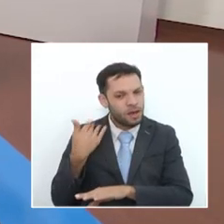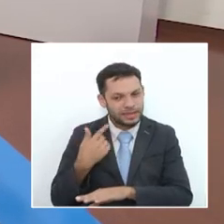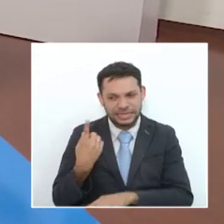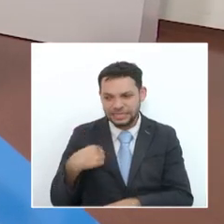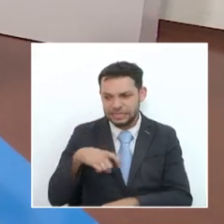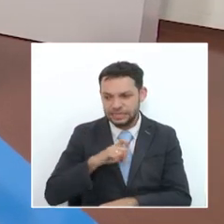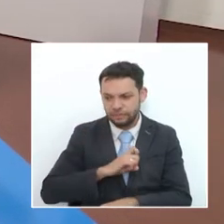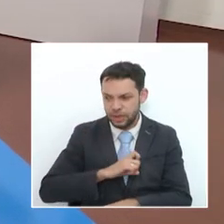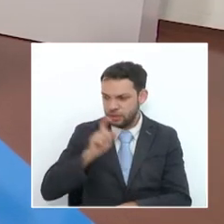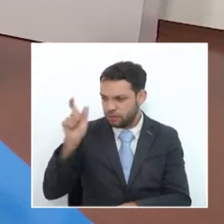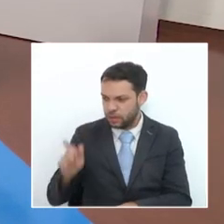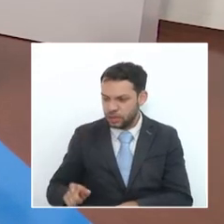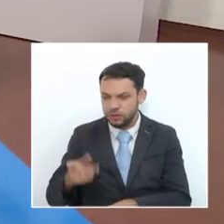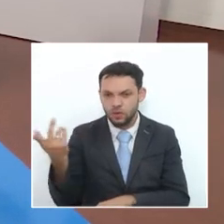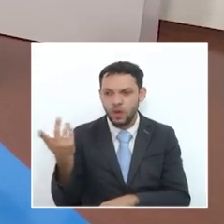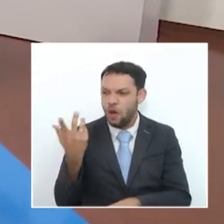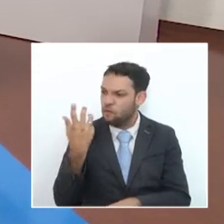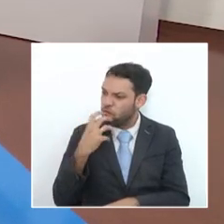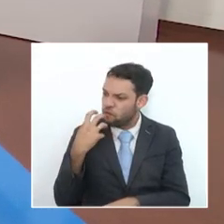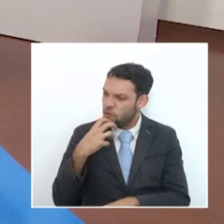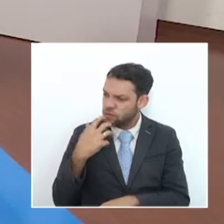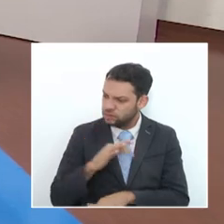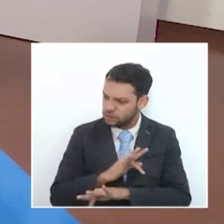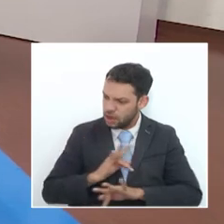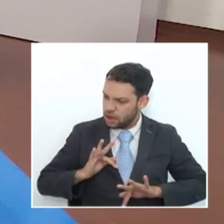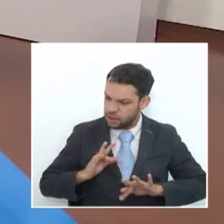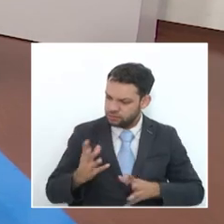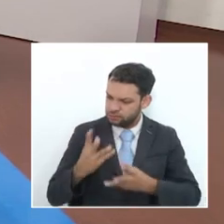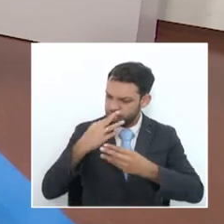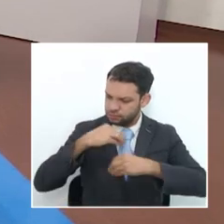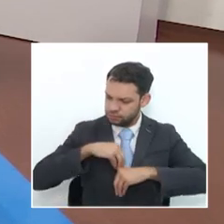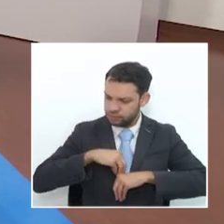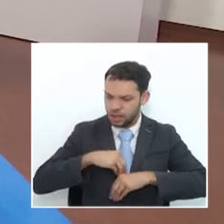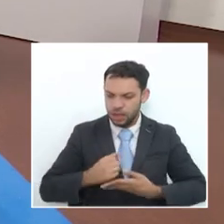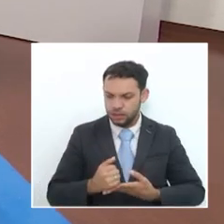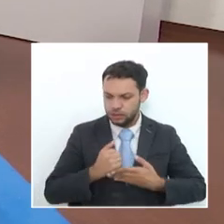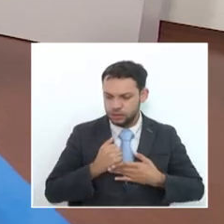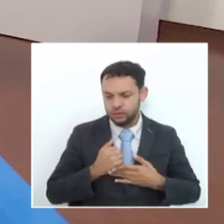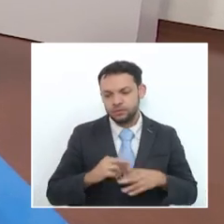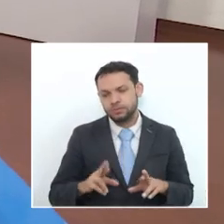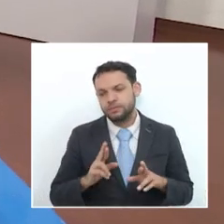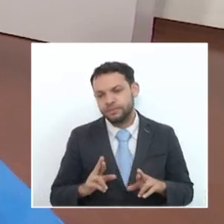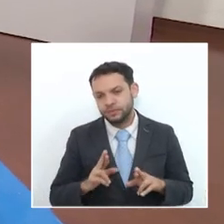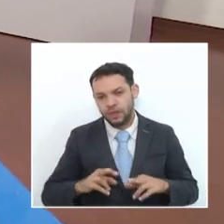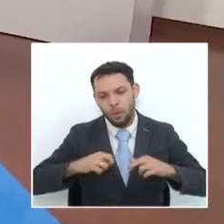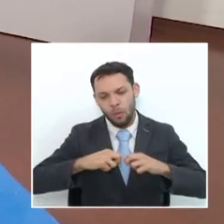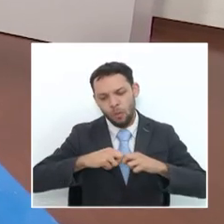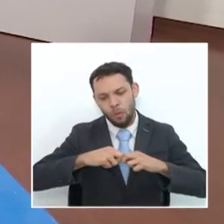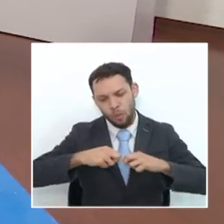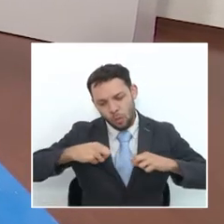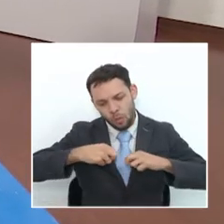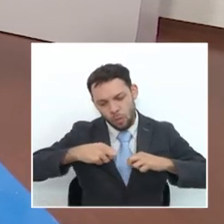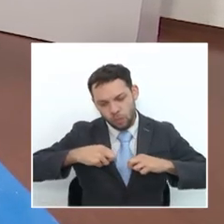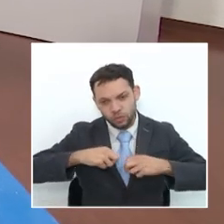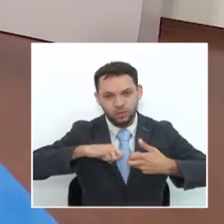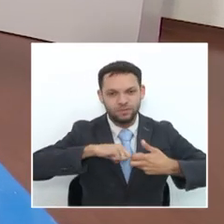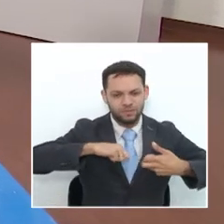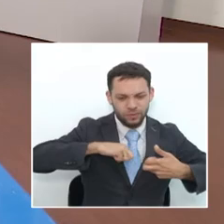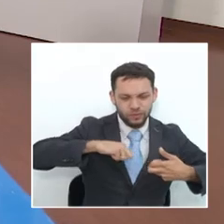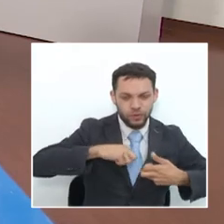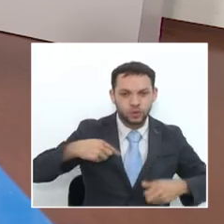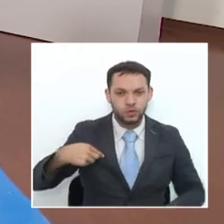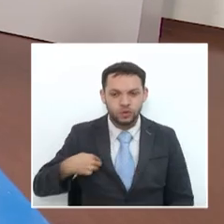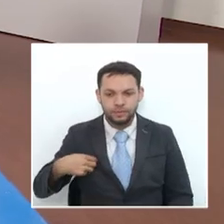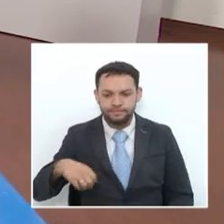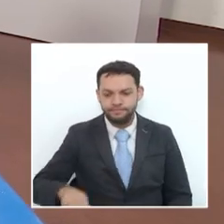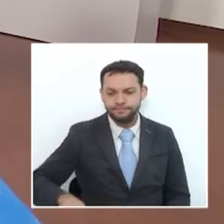la frutoterapia. Quiero saber qué sería bueno para mí. Mi articulación ahí, porque ando con un bastón y mucho